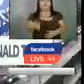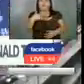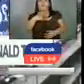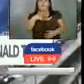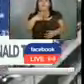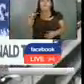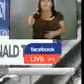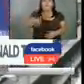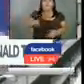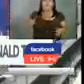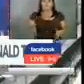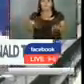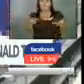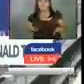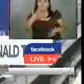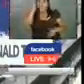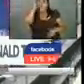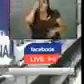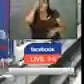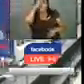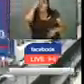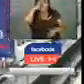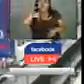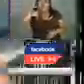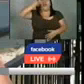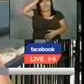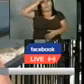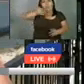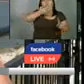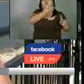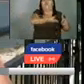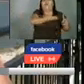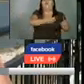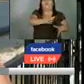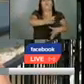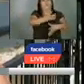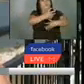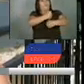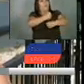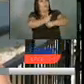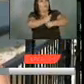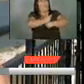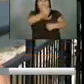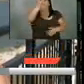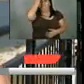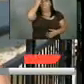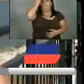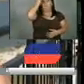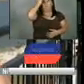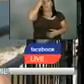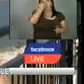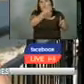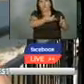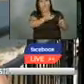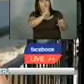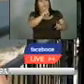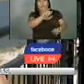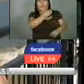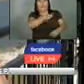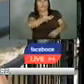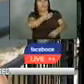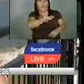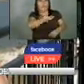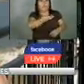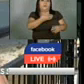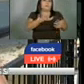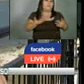enseñarles a Donald Trump que nosotros creemos en él, confiamos en él y sabemos que él está inocente y que estos